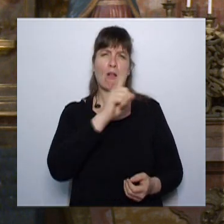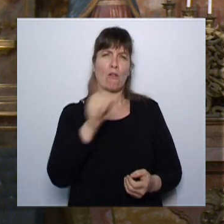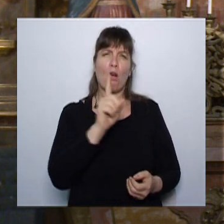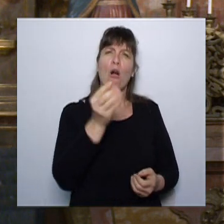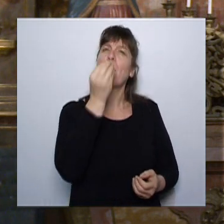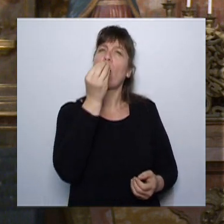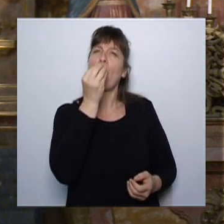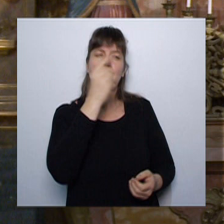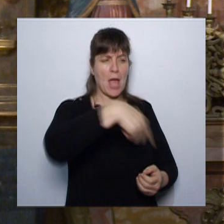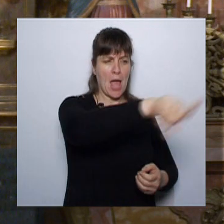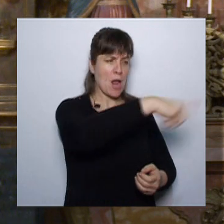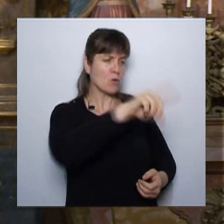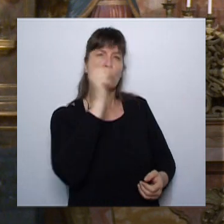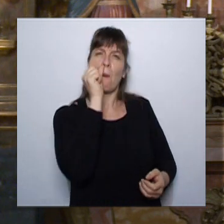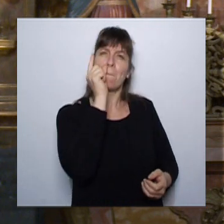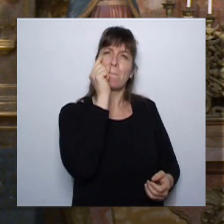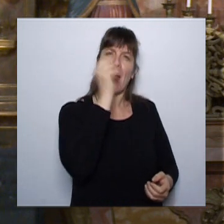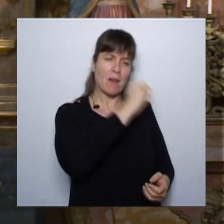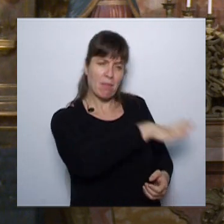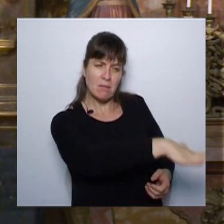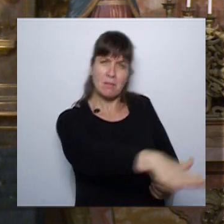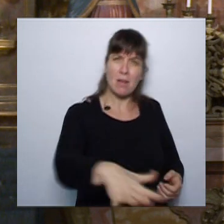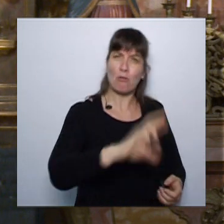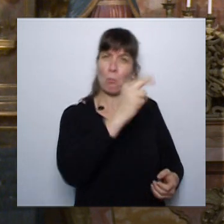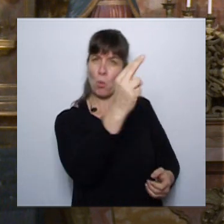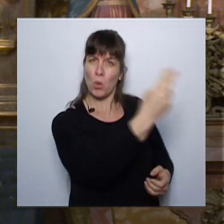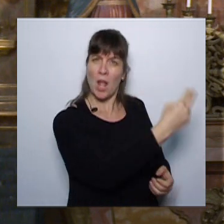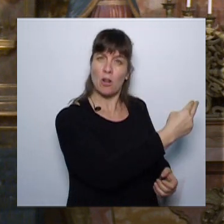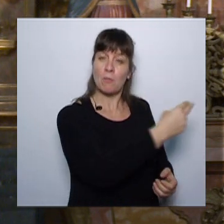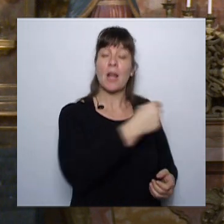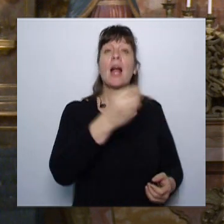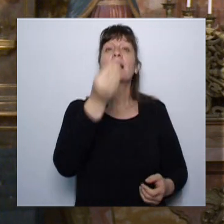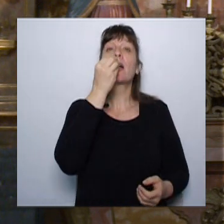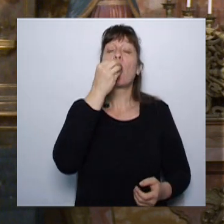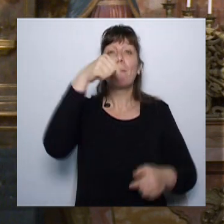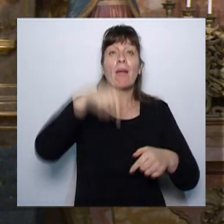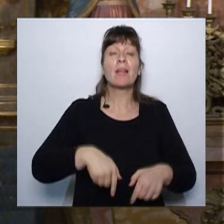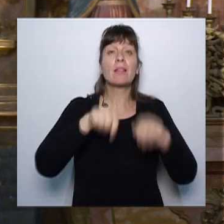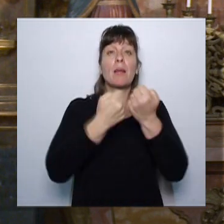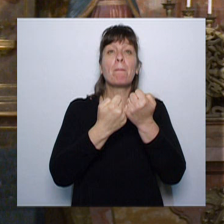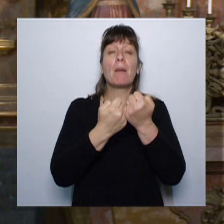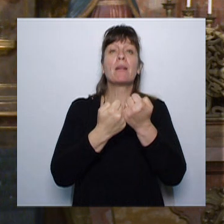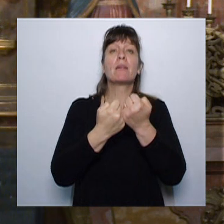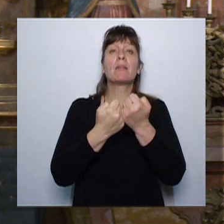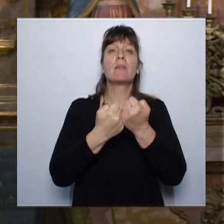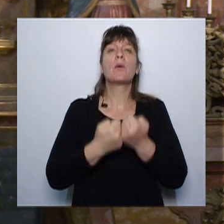como el que comieron sus padres y murieron el que coma de este pan